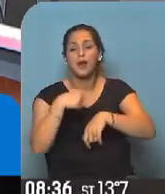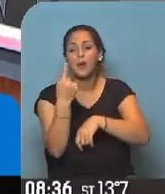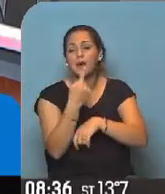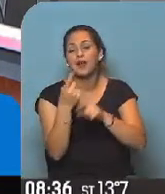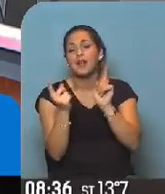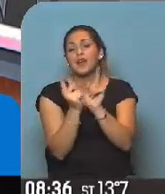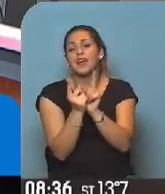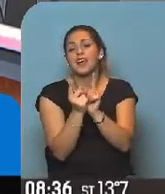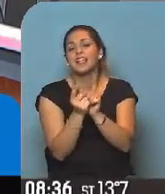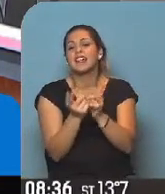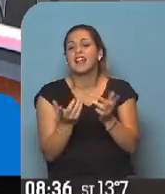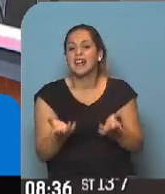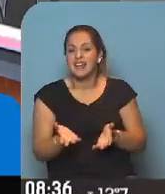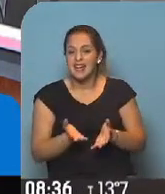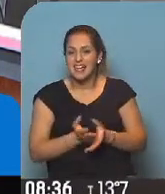más